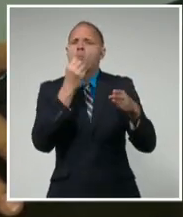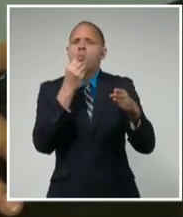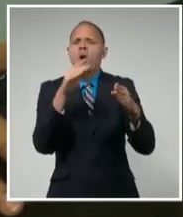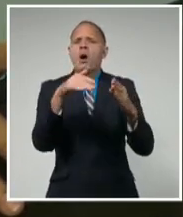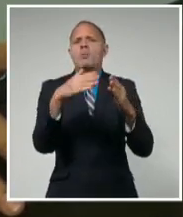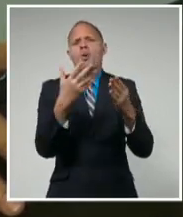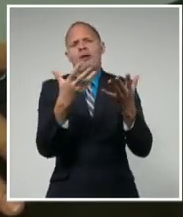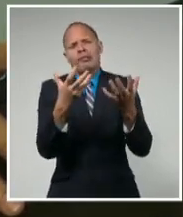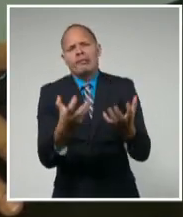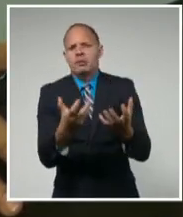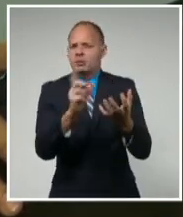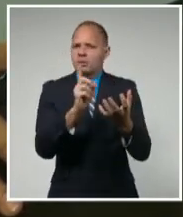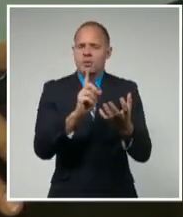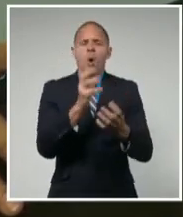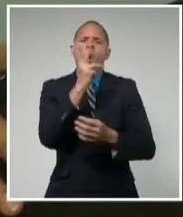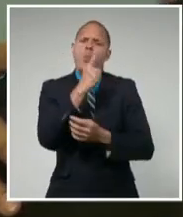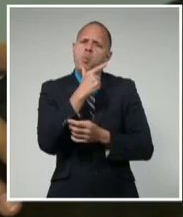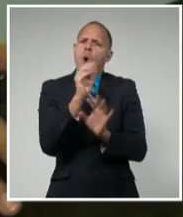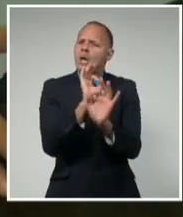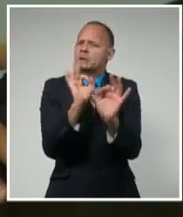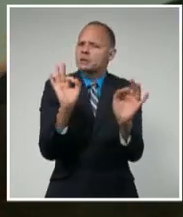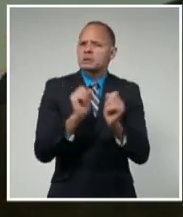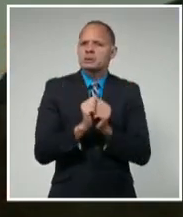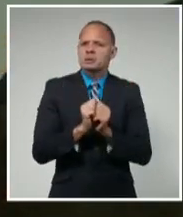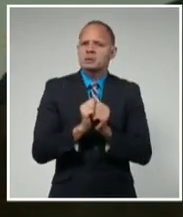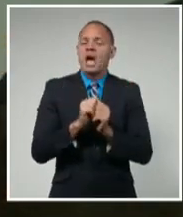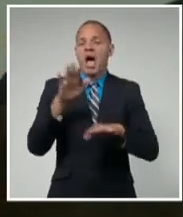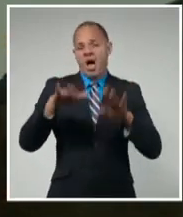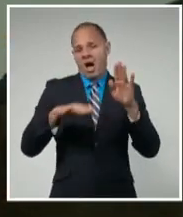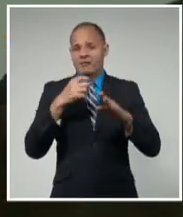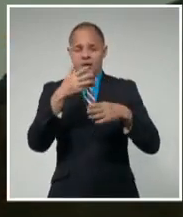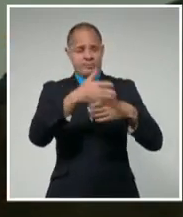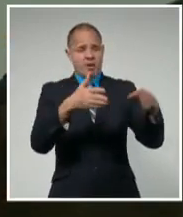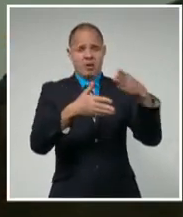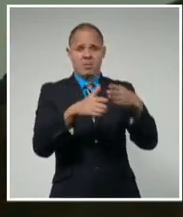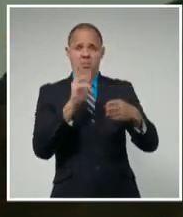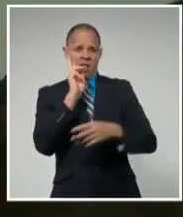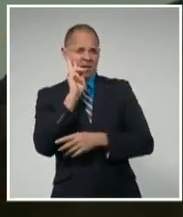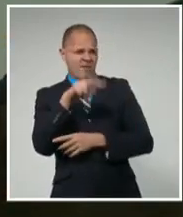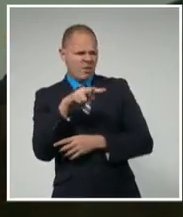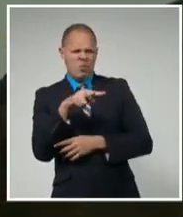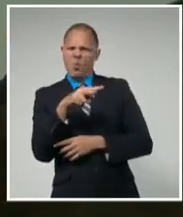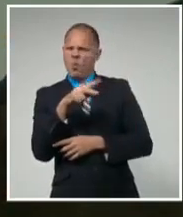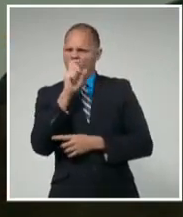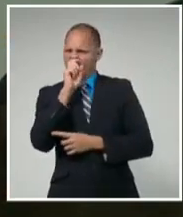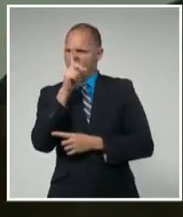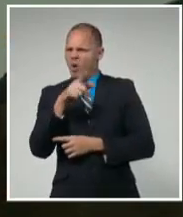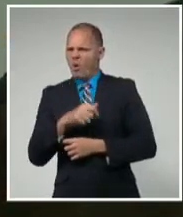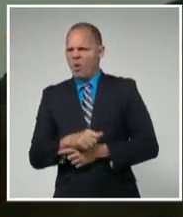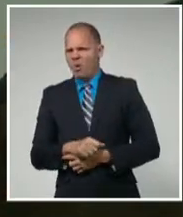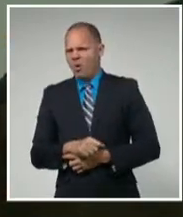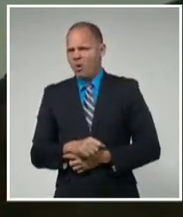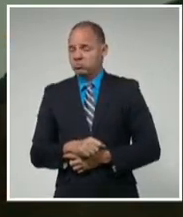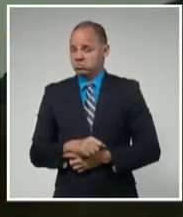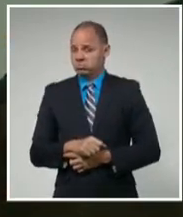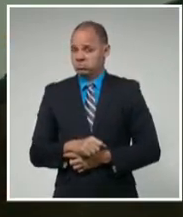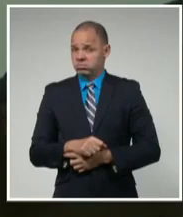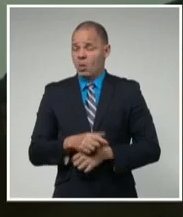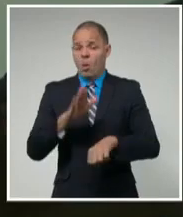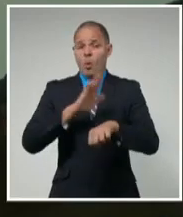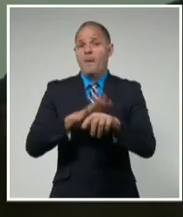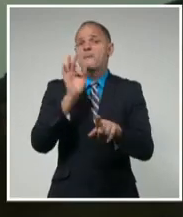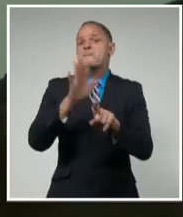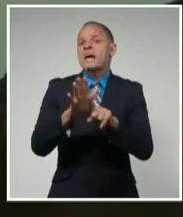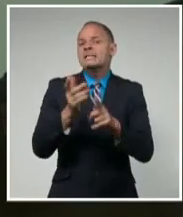Entonces apreciamos a veces problemas desde su concepción, desde su diseño, pero también muchos problemas